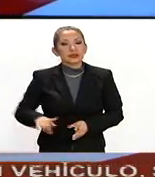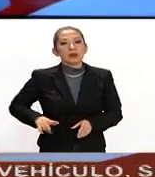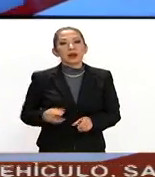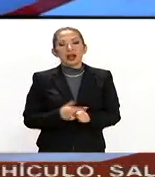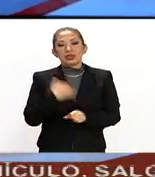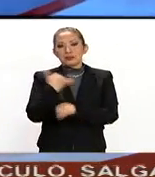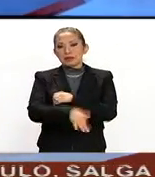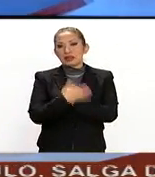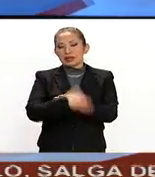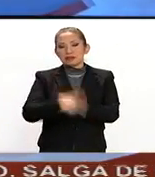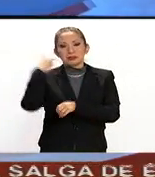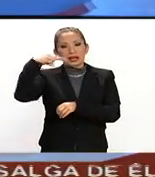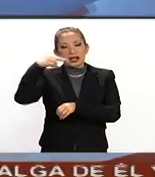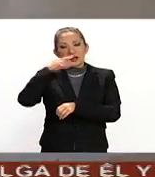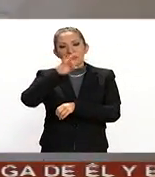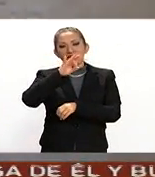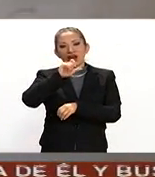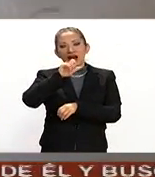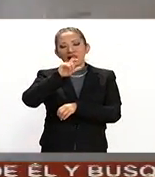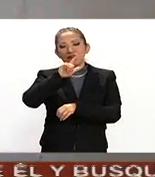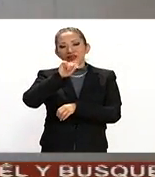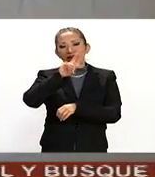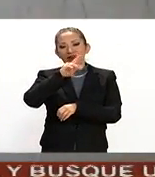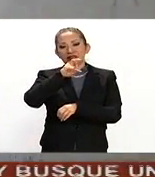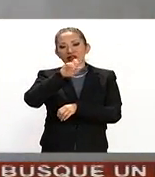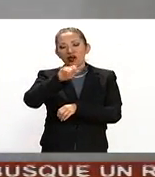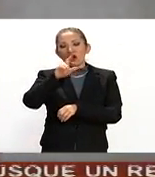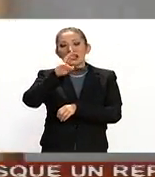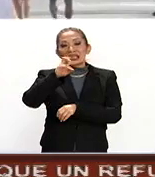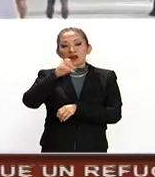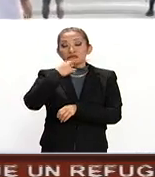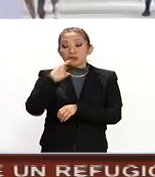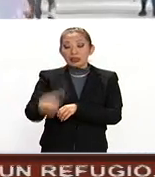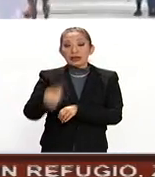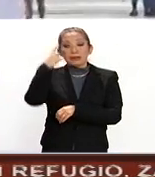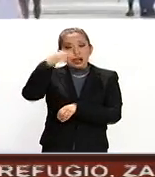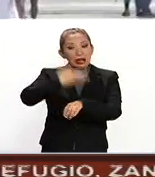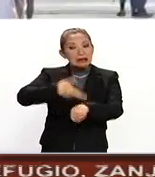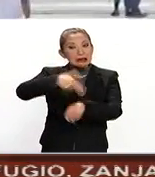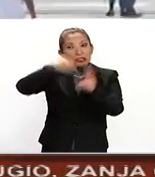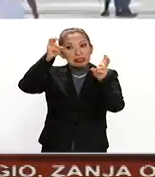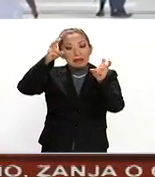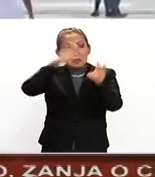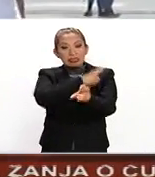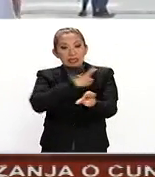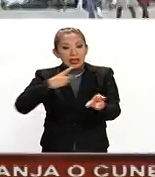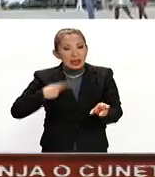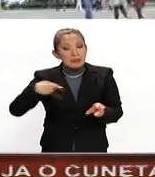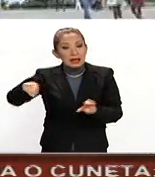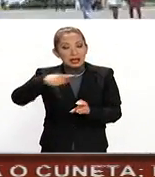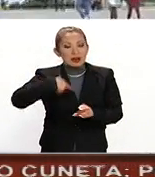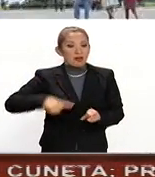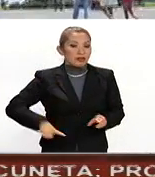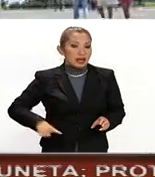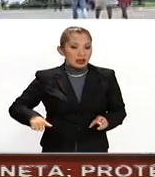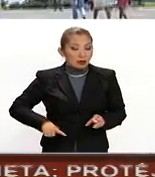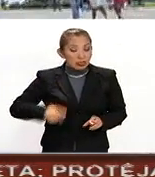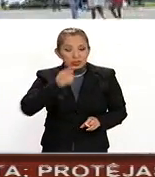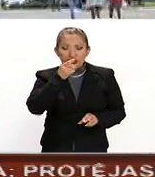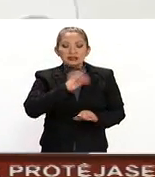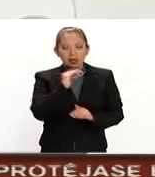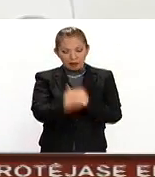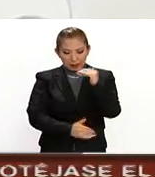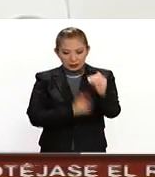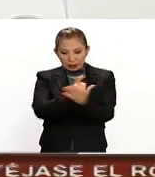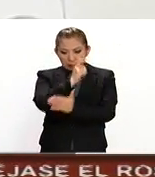gobernador interino de Veracruz, Flavino Ríos, giró instrucciones para resolver el tema de los adeudos que tiene la entidad. Dijo que ya se